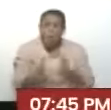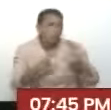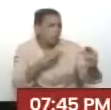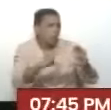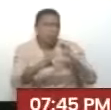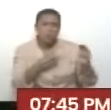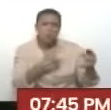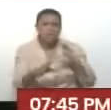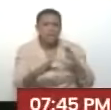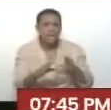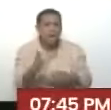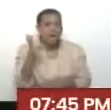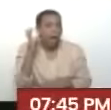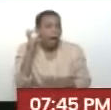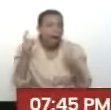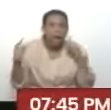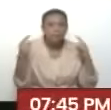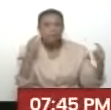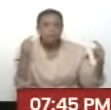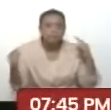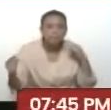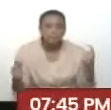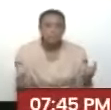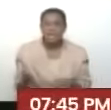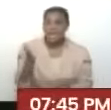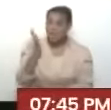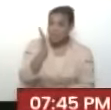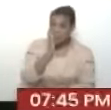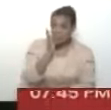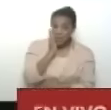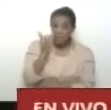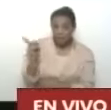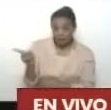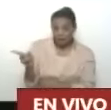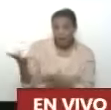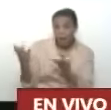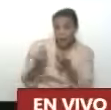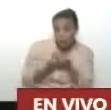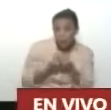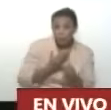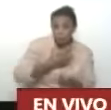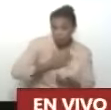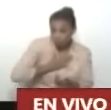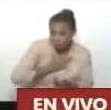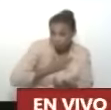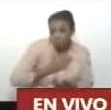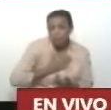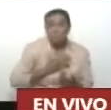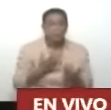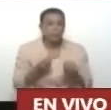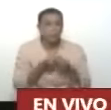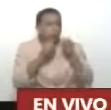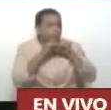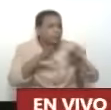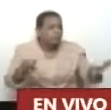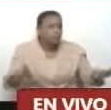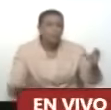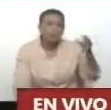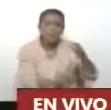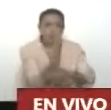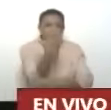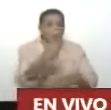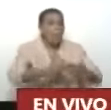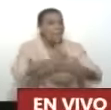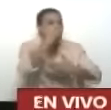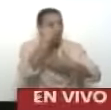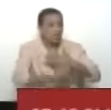puede llegar a los oídos de cualquier persona. Y mi mamá, Dolores Borrero, y yo, María Alessandra Acevedo Borrero, fuimos la fundadora de este